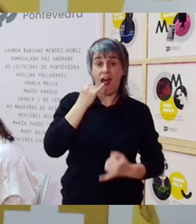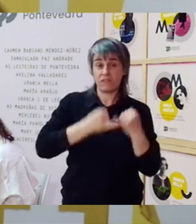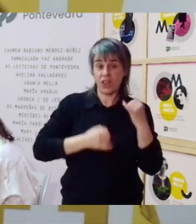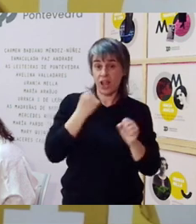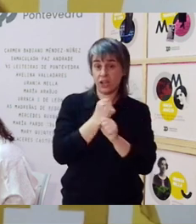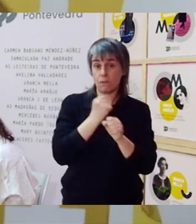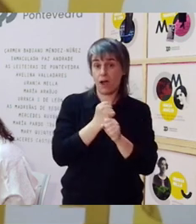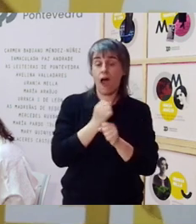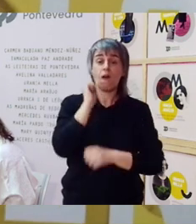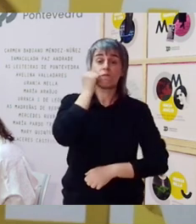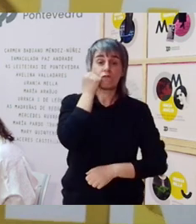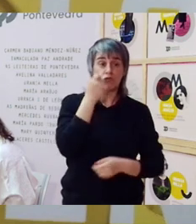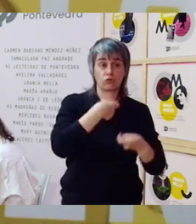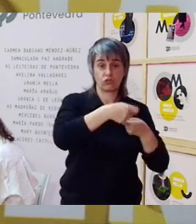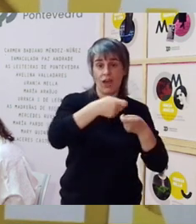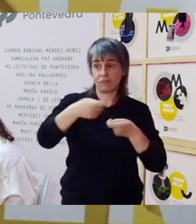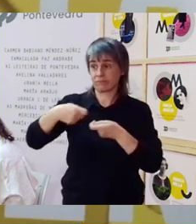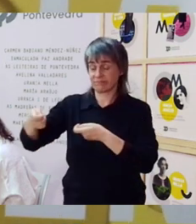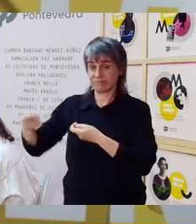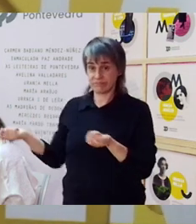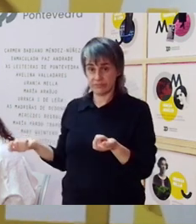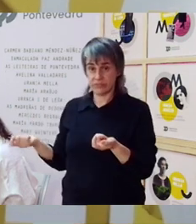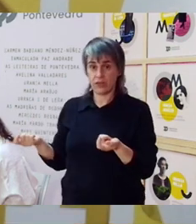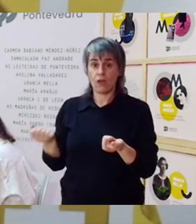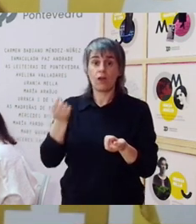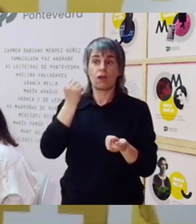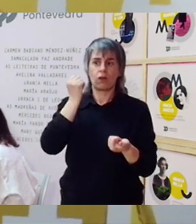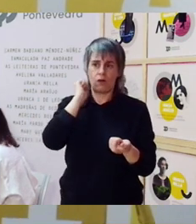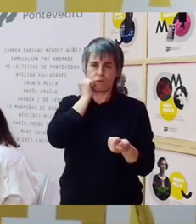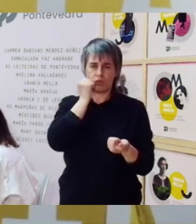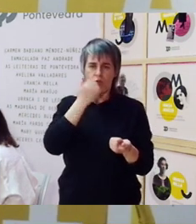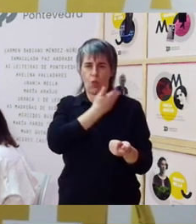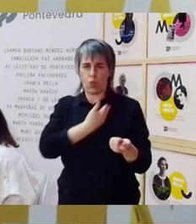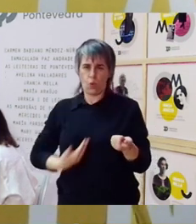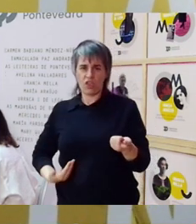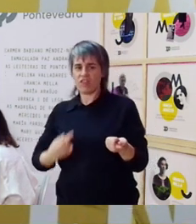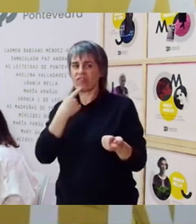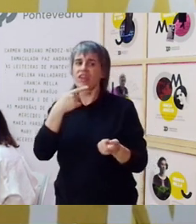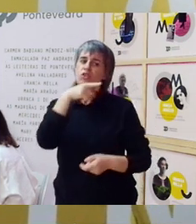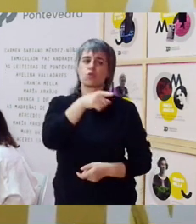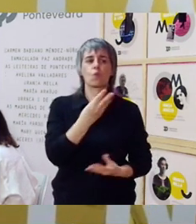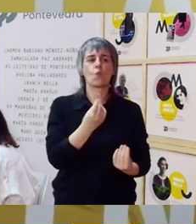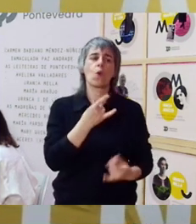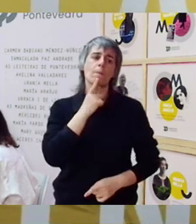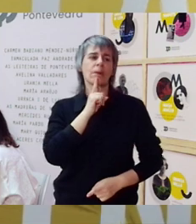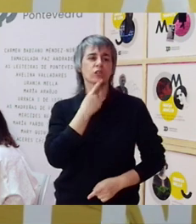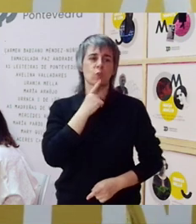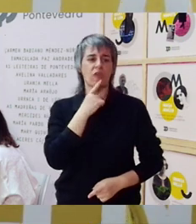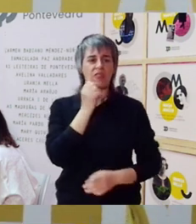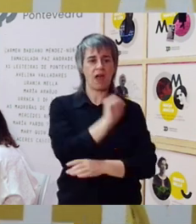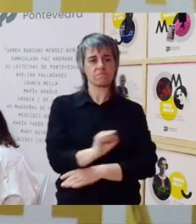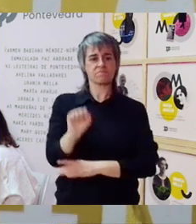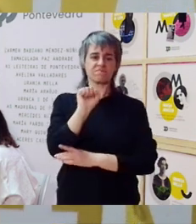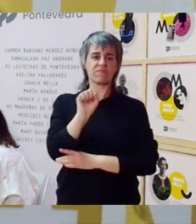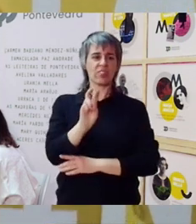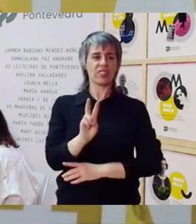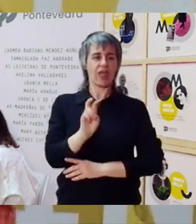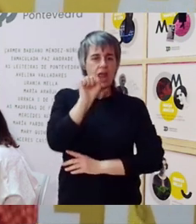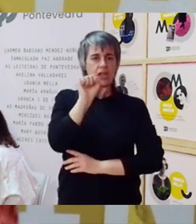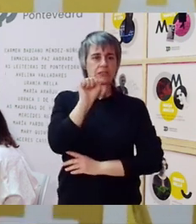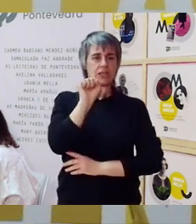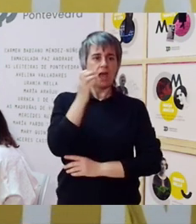fruta nunha frutería. E o frutero decíalle, Chelito, eres moi presumida, ponte derecha, porque lle jodía que